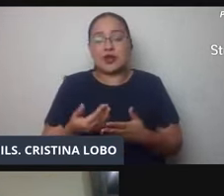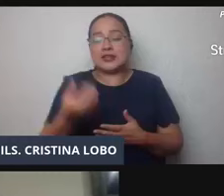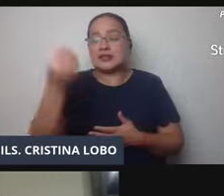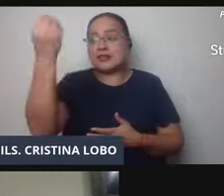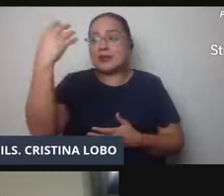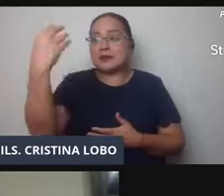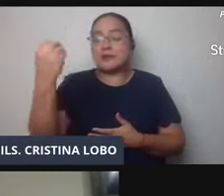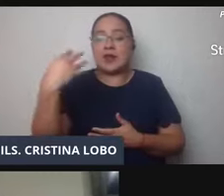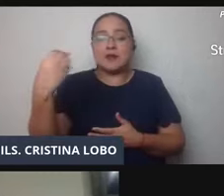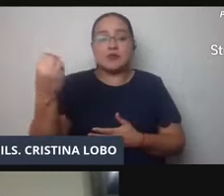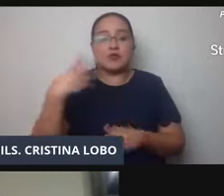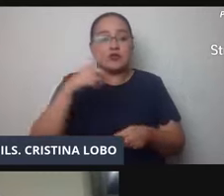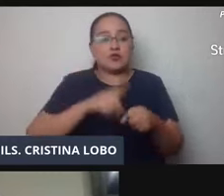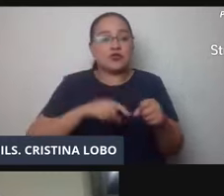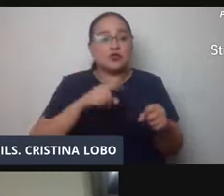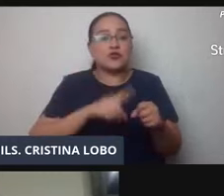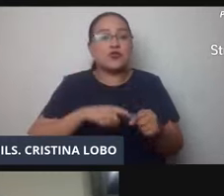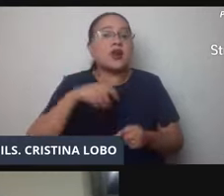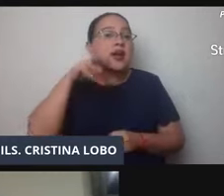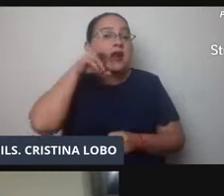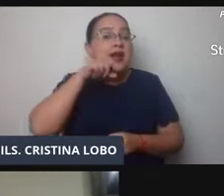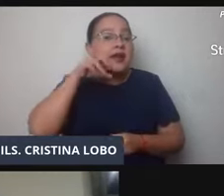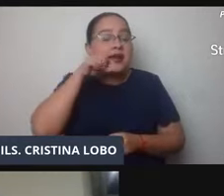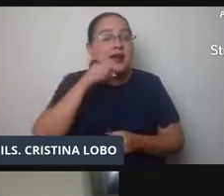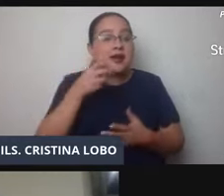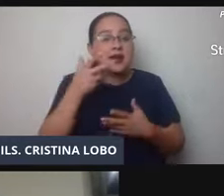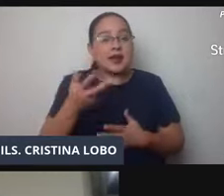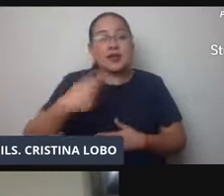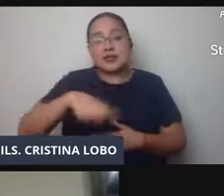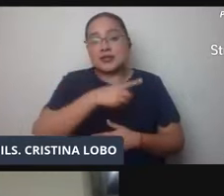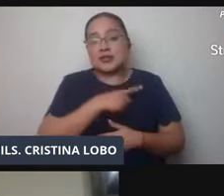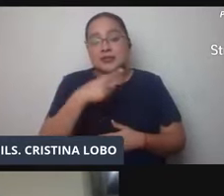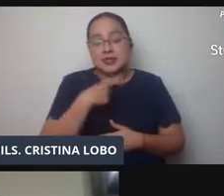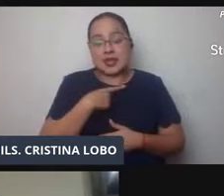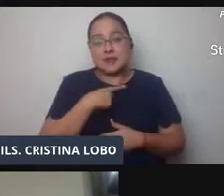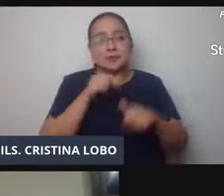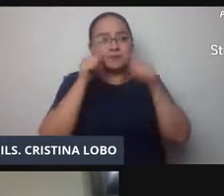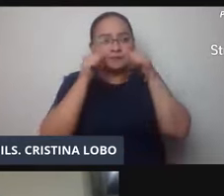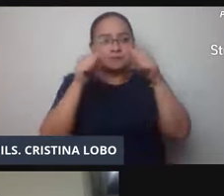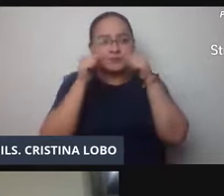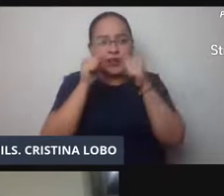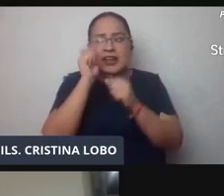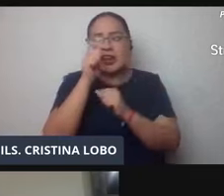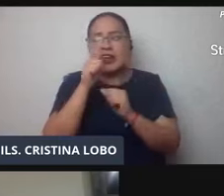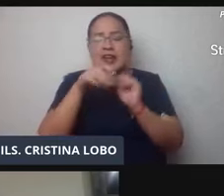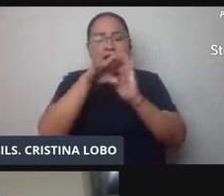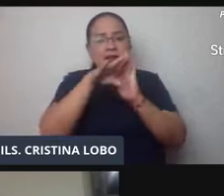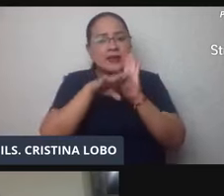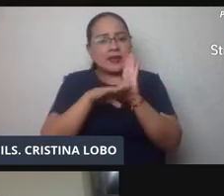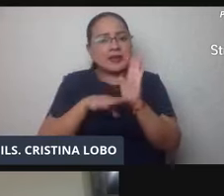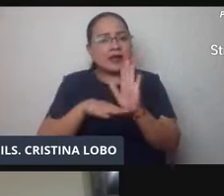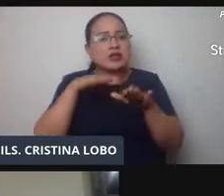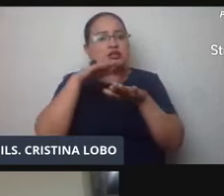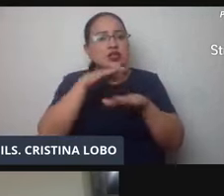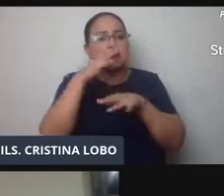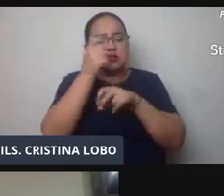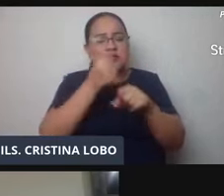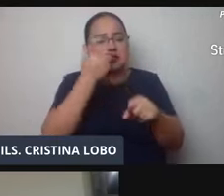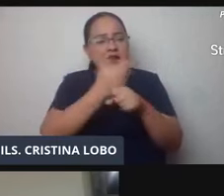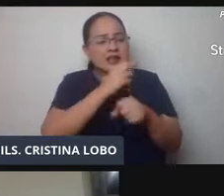muy al pendientes todas y todos para las disposiciones oficiales de salud, de la Secretaría de Salud, que nos